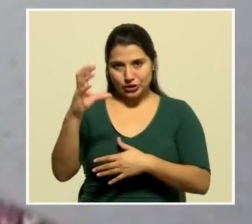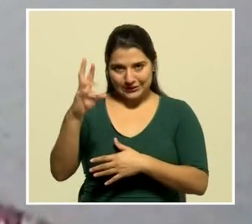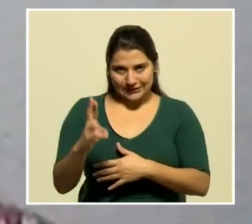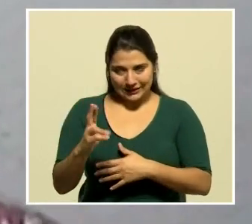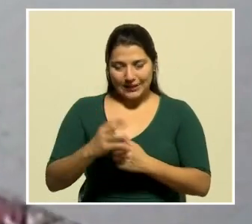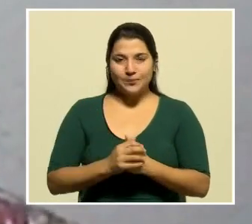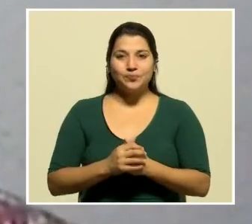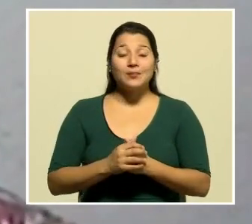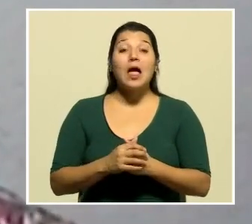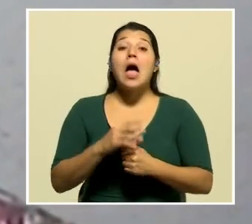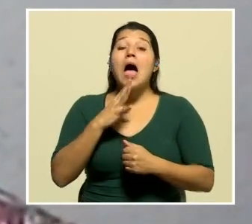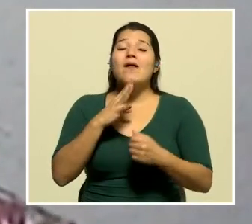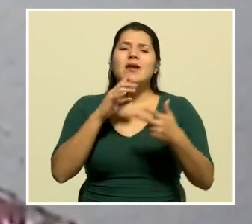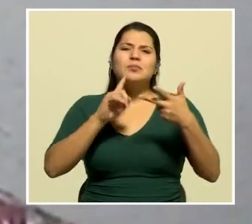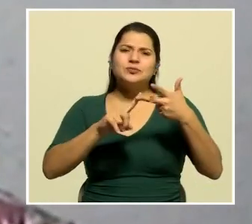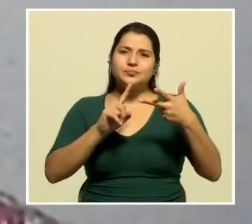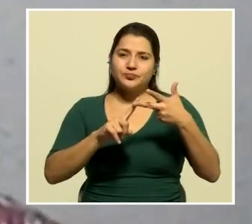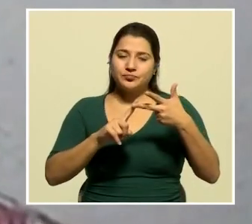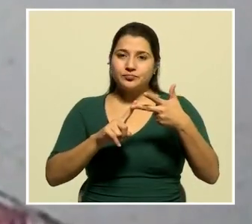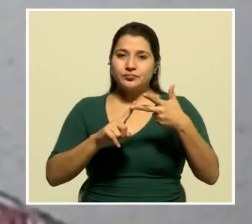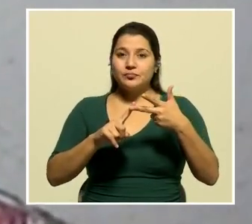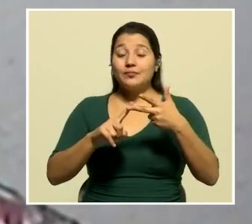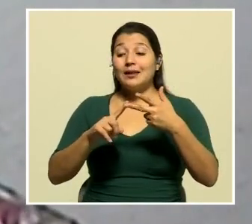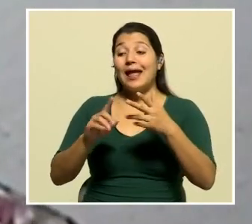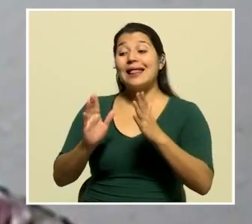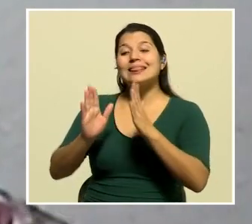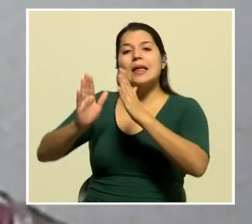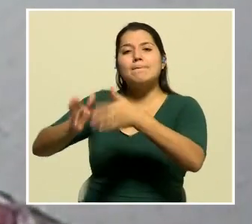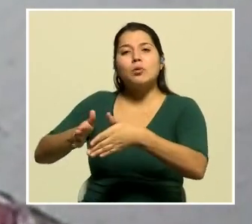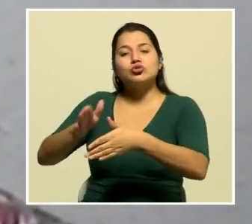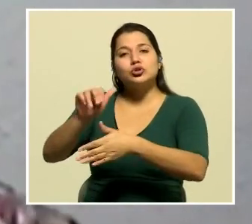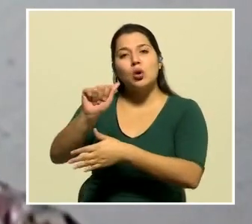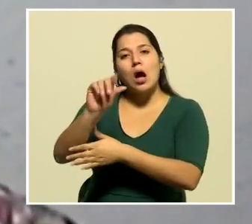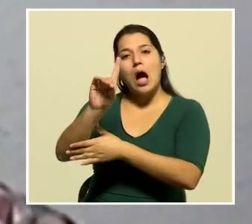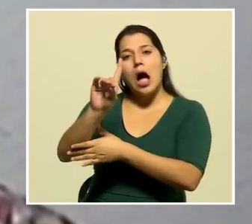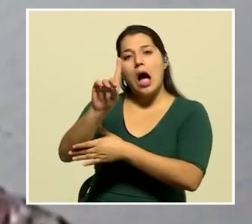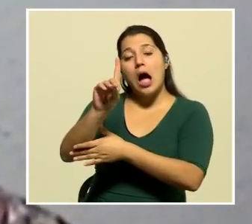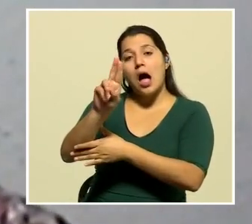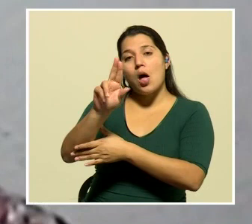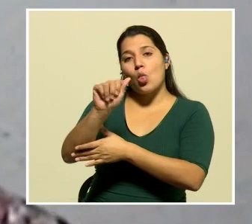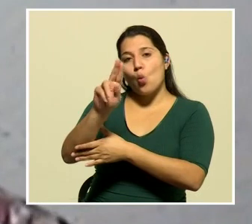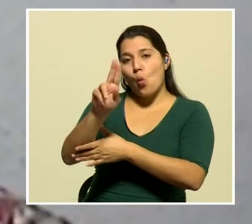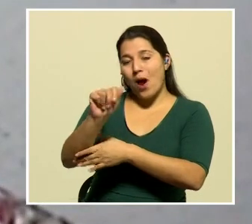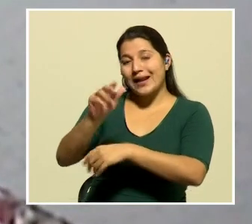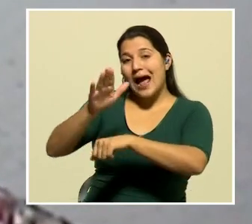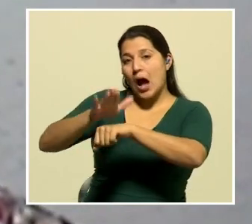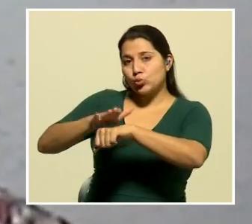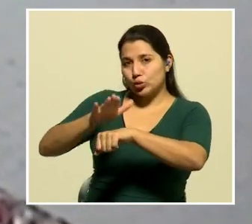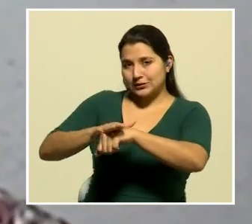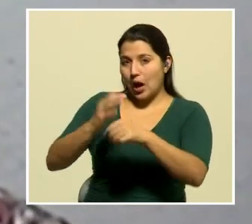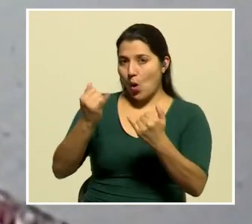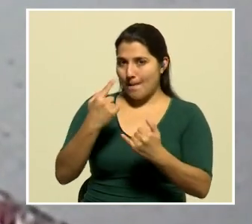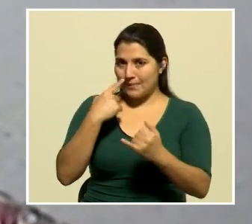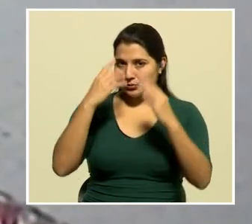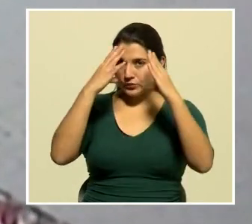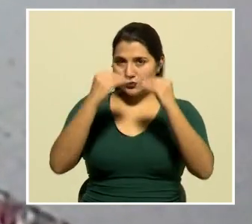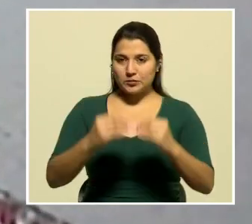país. Y hablamos del depósito de aduanas autorizadas. Vamos a verlo a continuación en la siguiente nota.